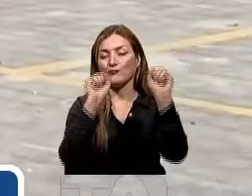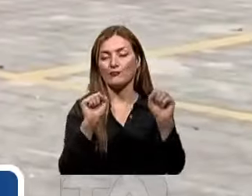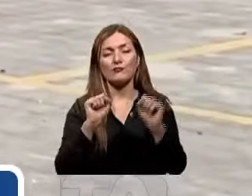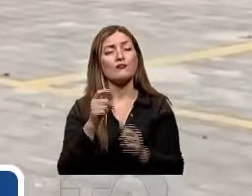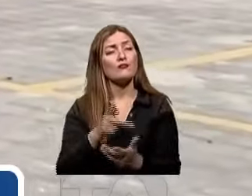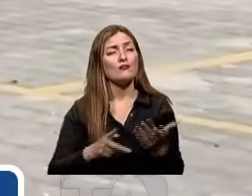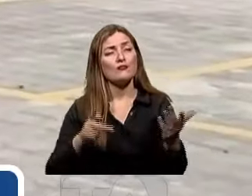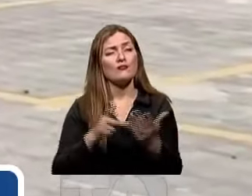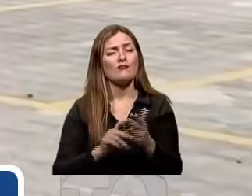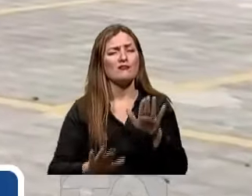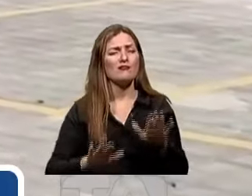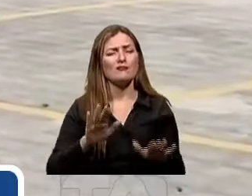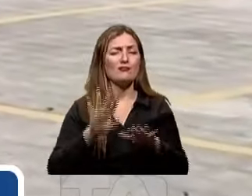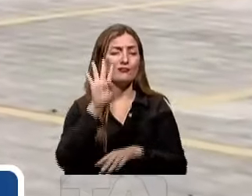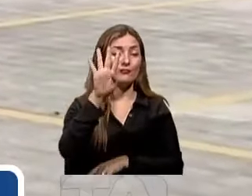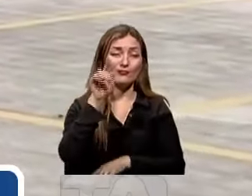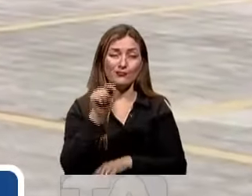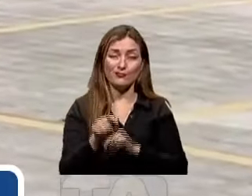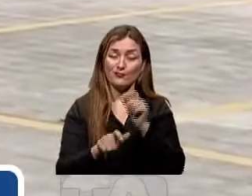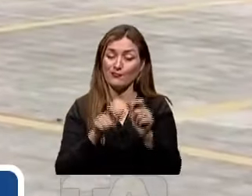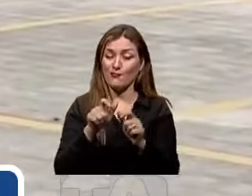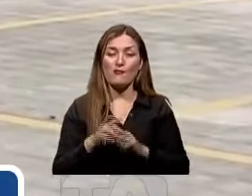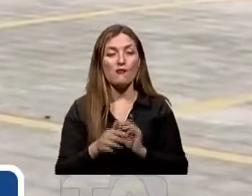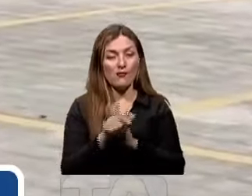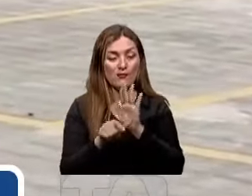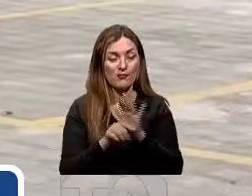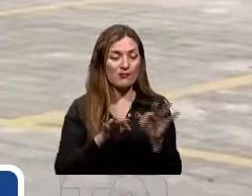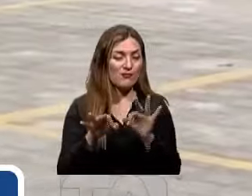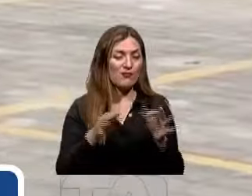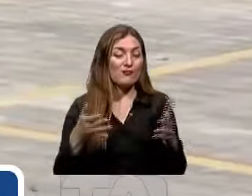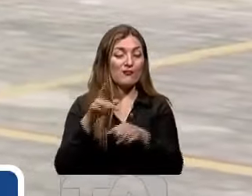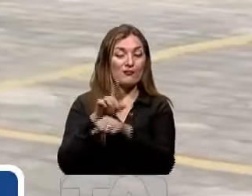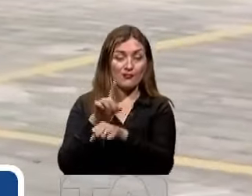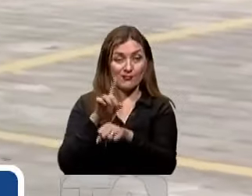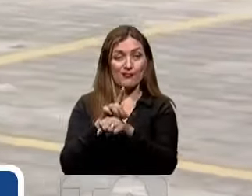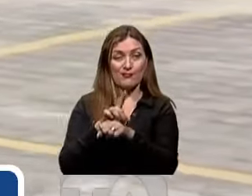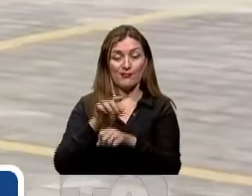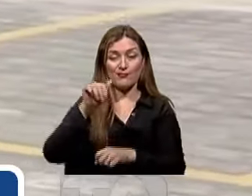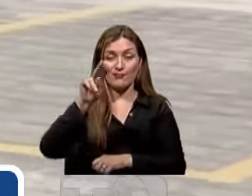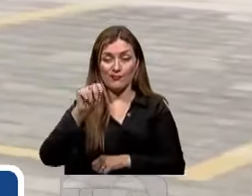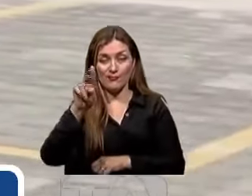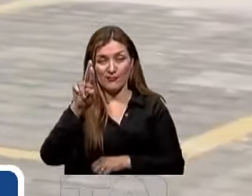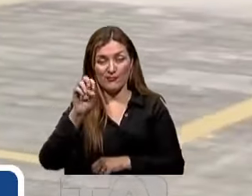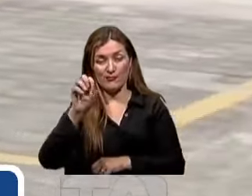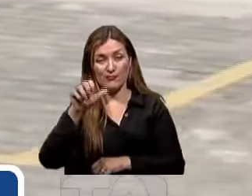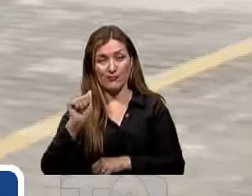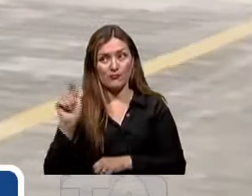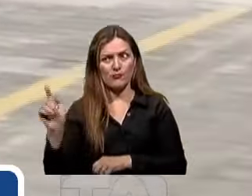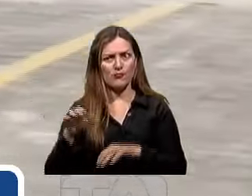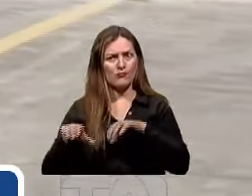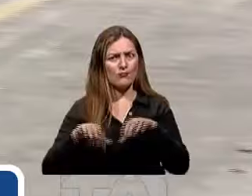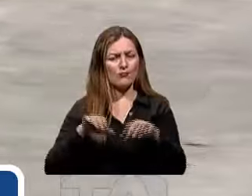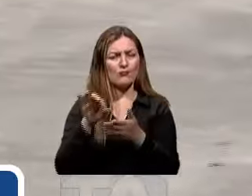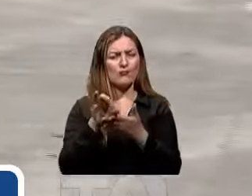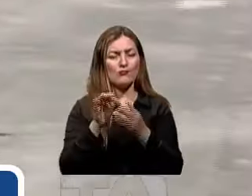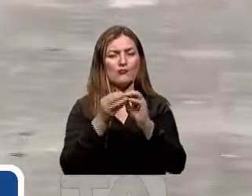a aproximadamente 4,000 personas para más detalles estamos aquí con la doctora Andrea calvo piña ella es coordinadora zonal